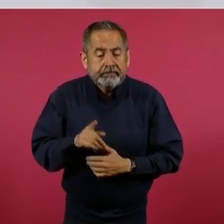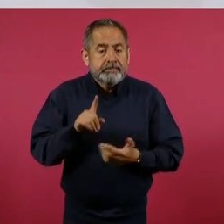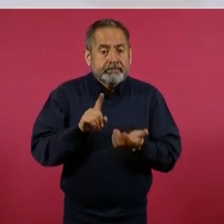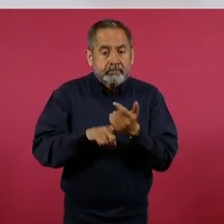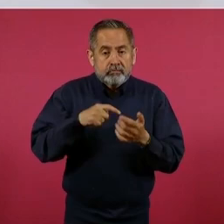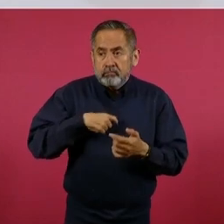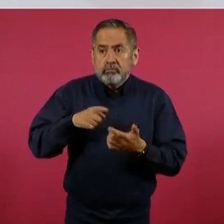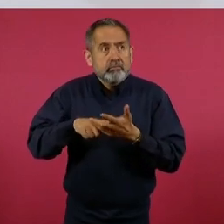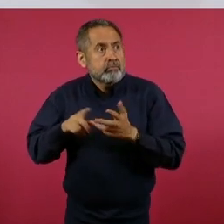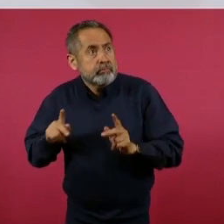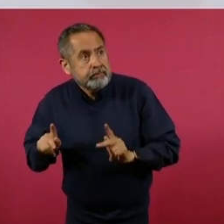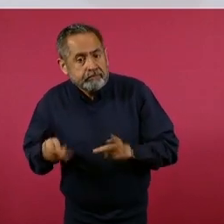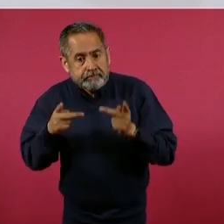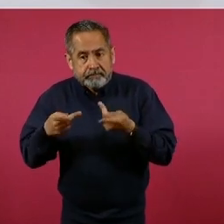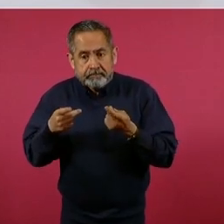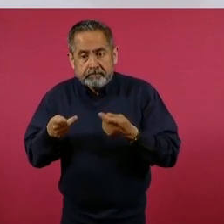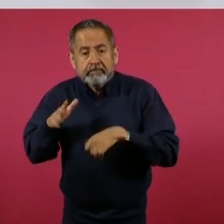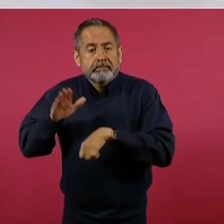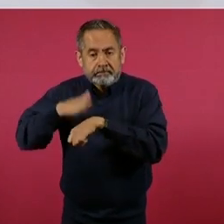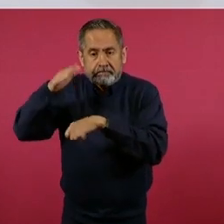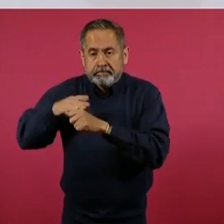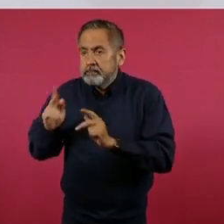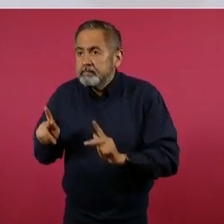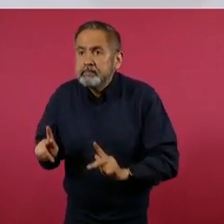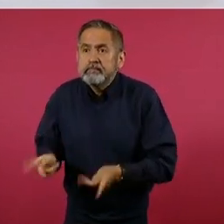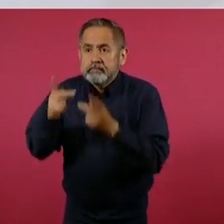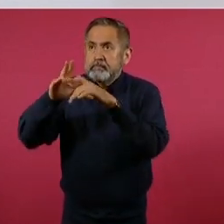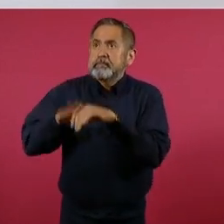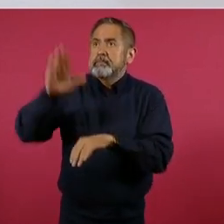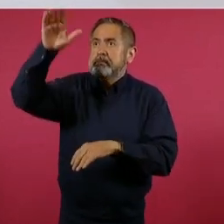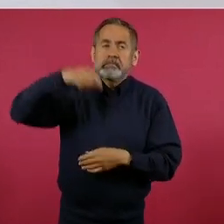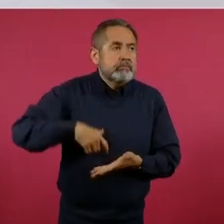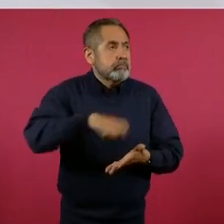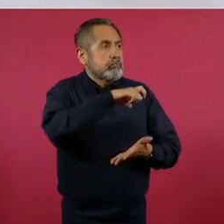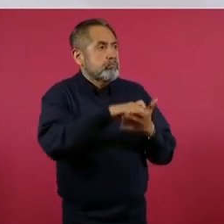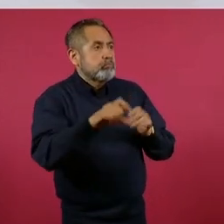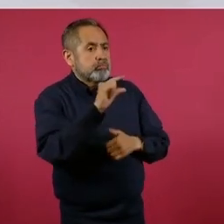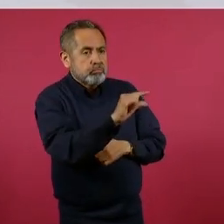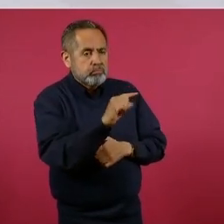vendemos más de lo que compramos. Sin embargo,